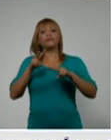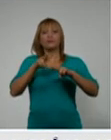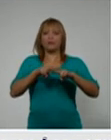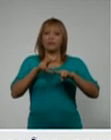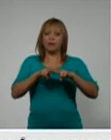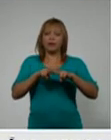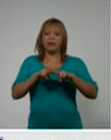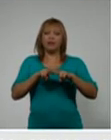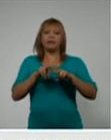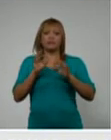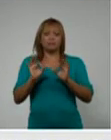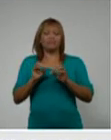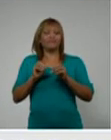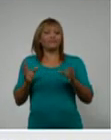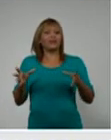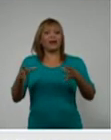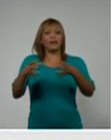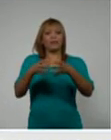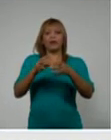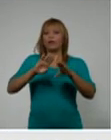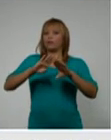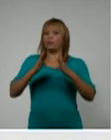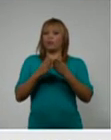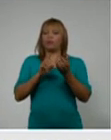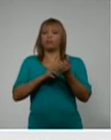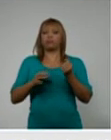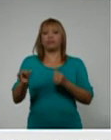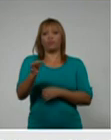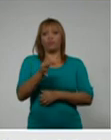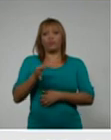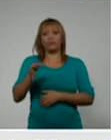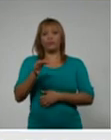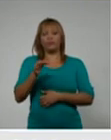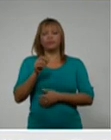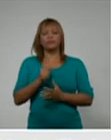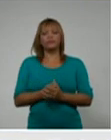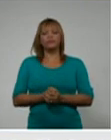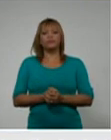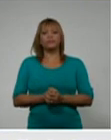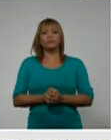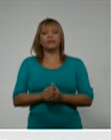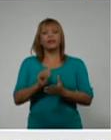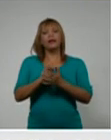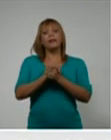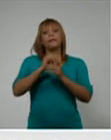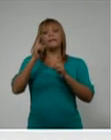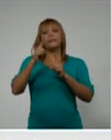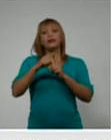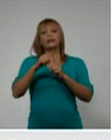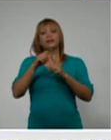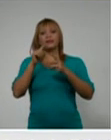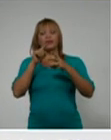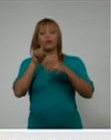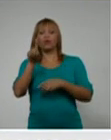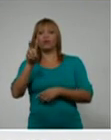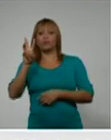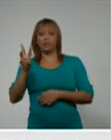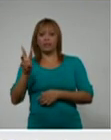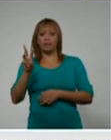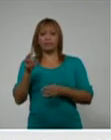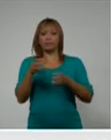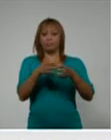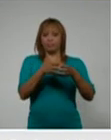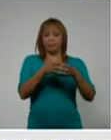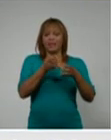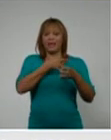abarca todos sus municipios. En el caso de Matanzas, los 13 casos que se confirman en el